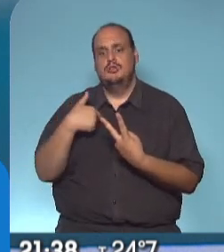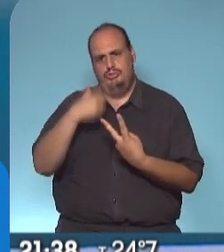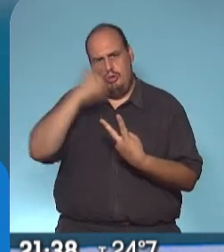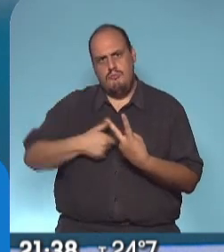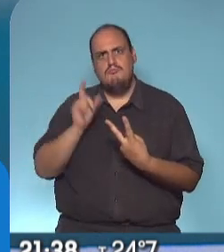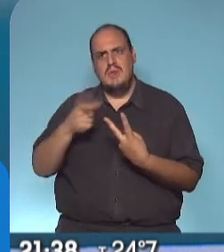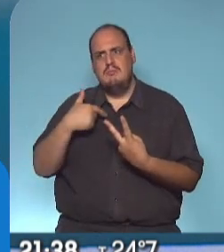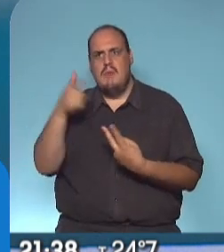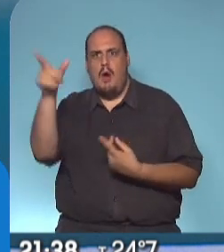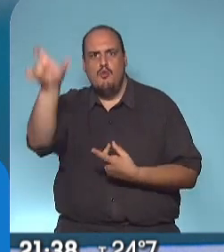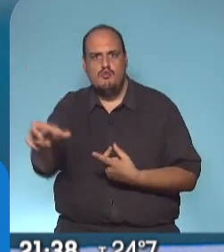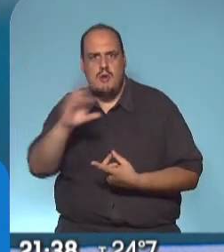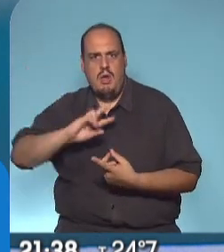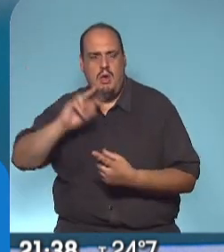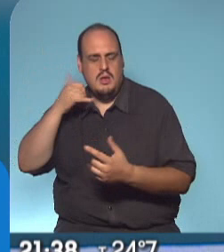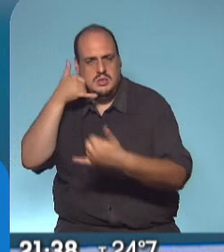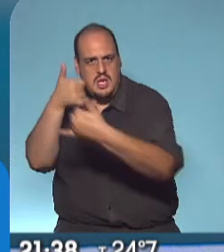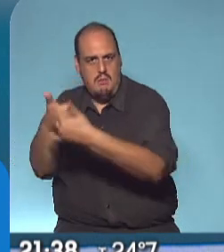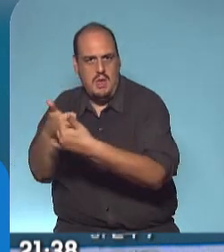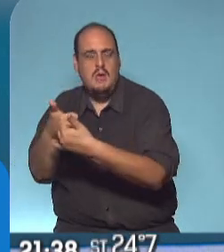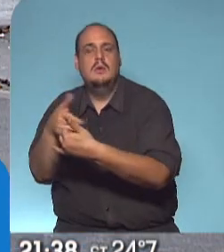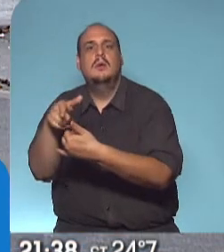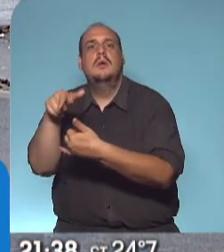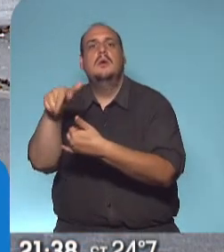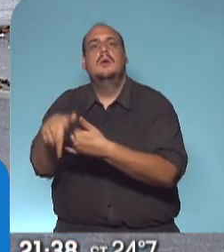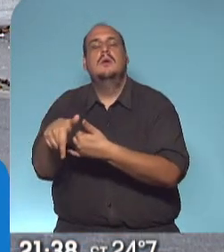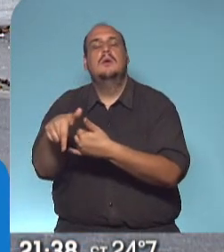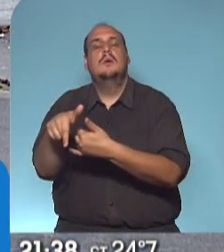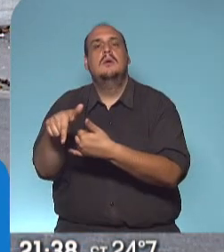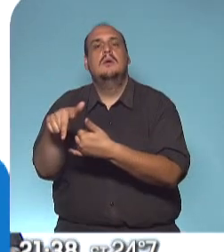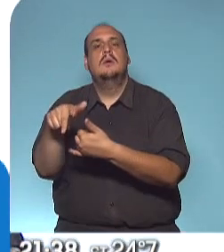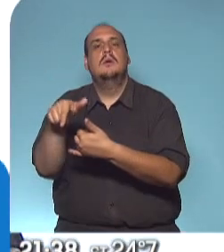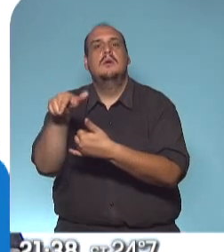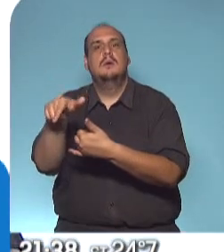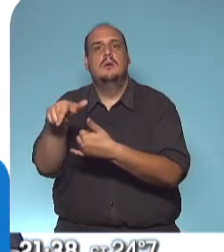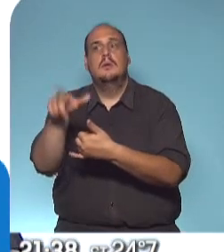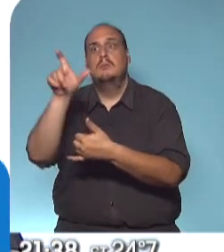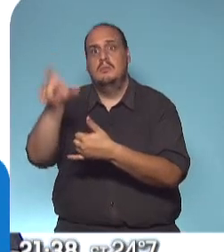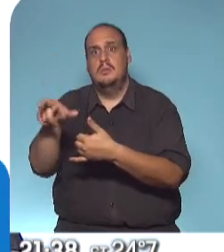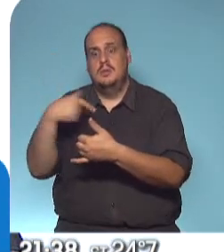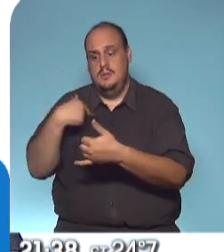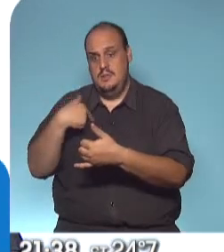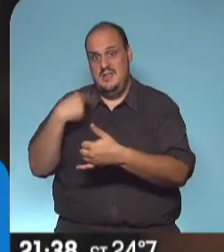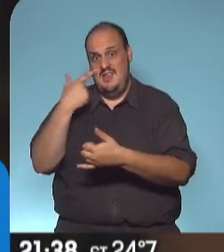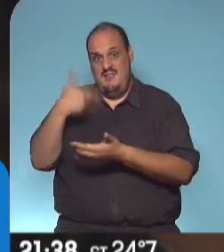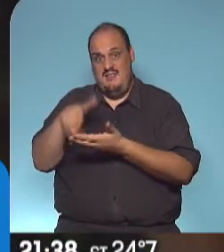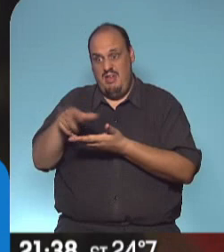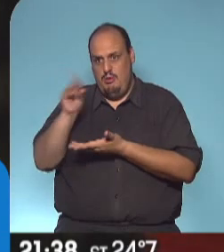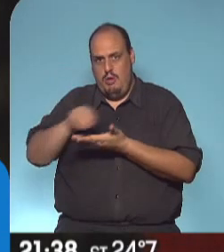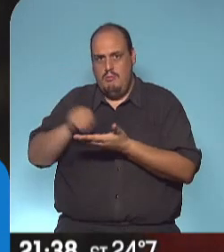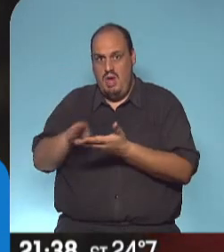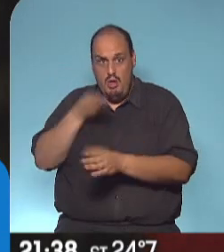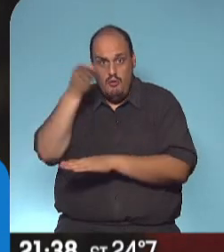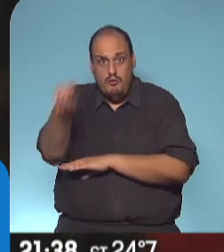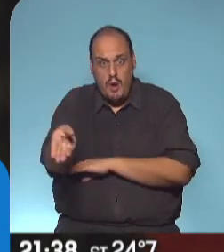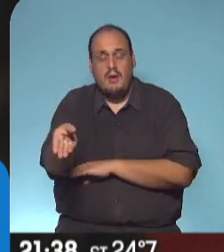de ellas. Se apersonó uno de los trabajadores del INADI y luego más